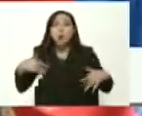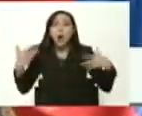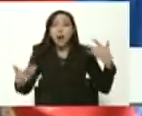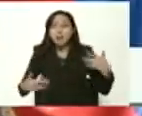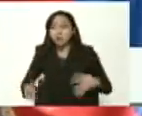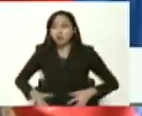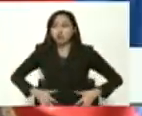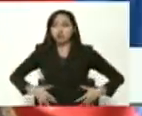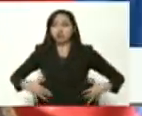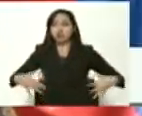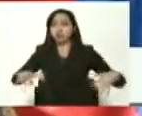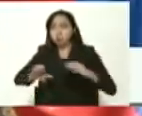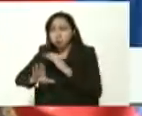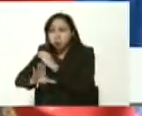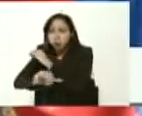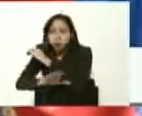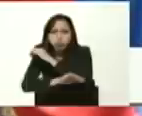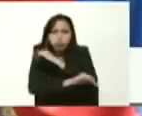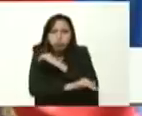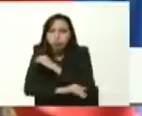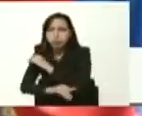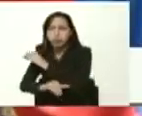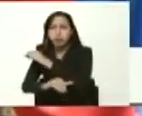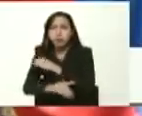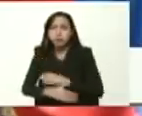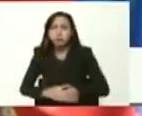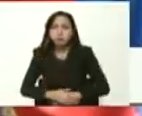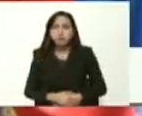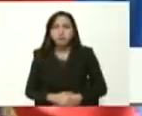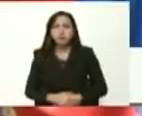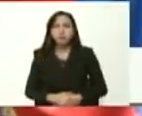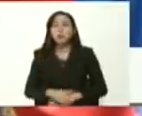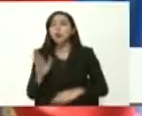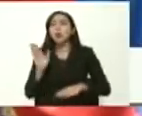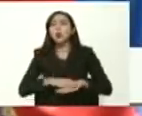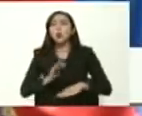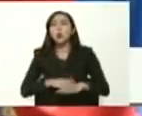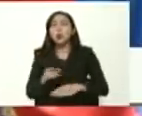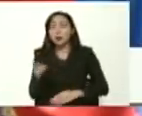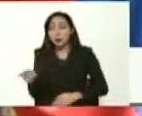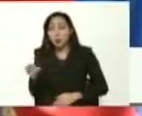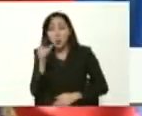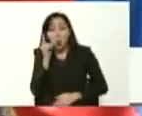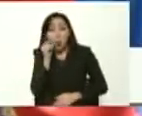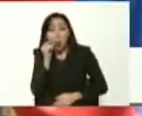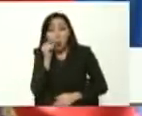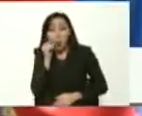enriquecimiento ilícito, ya que este ciudadano